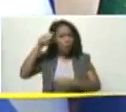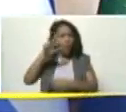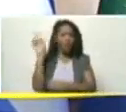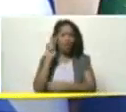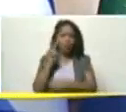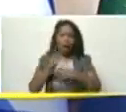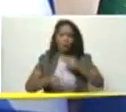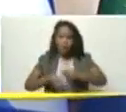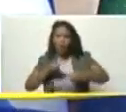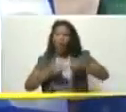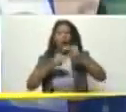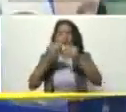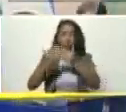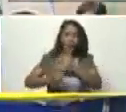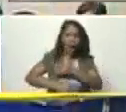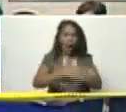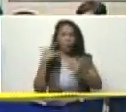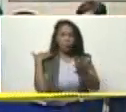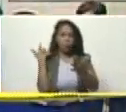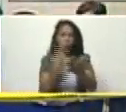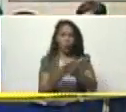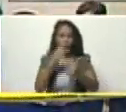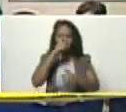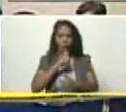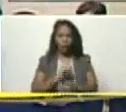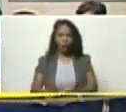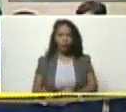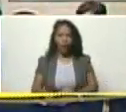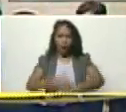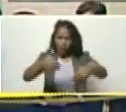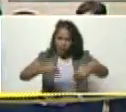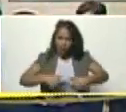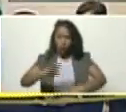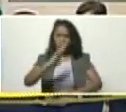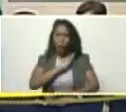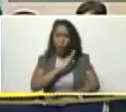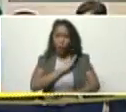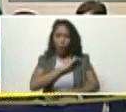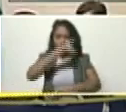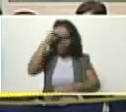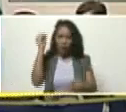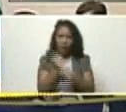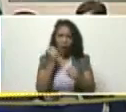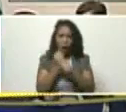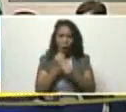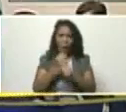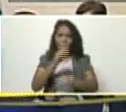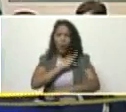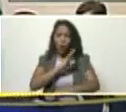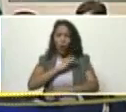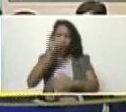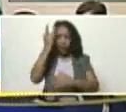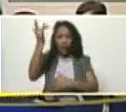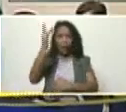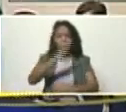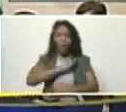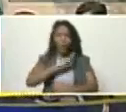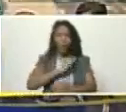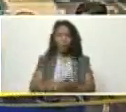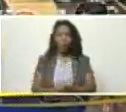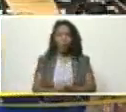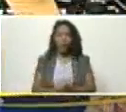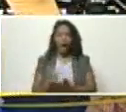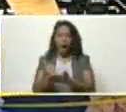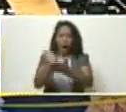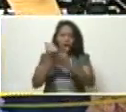Venezuela ha construido a lo largo de estos años, con esfuerzo propio, con trabajo propio, con inteligencia propia, con